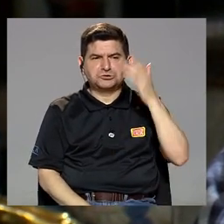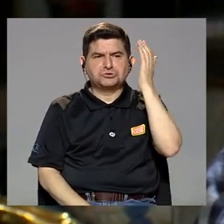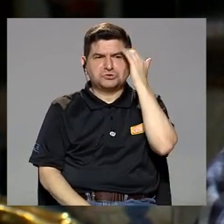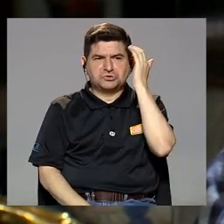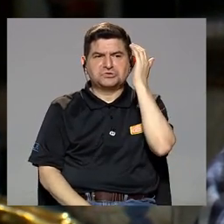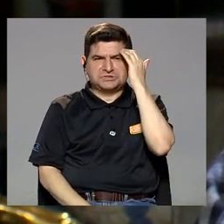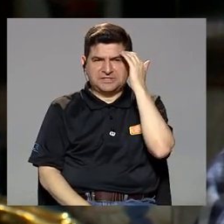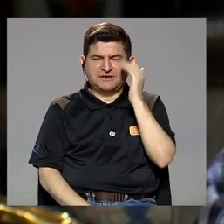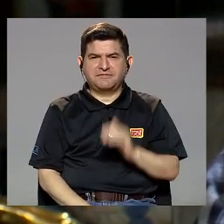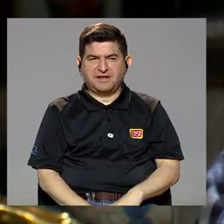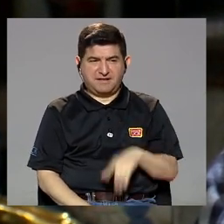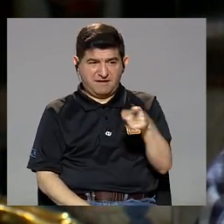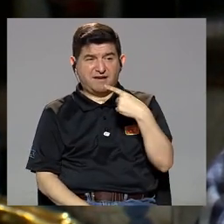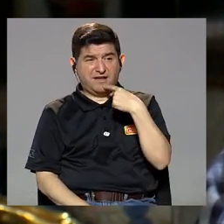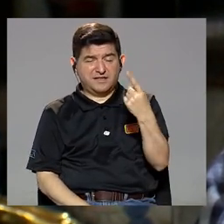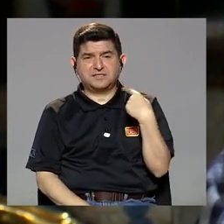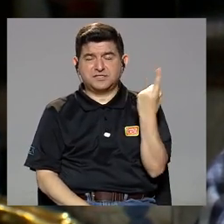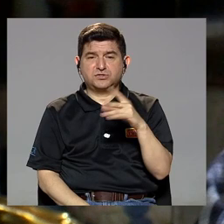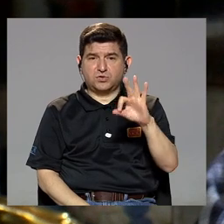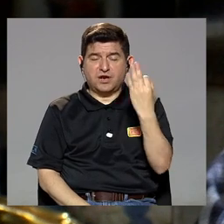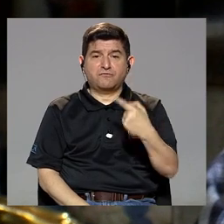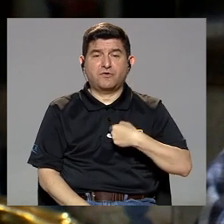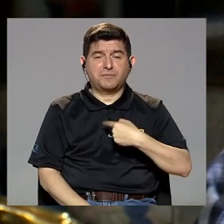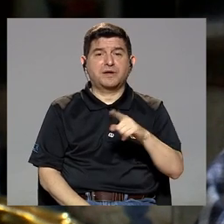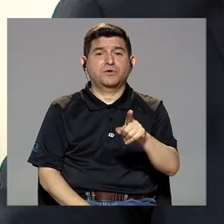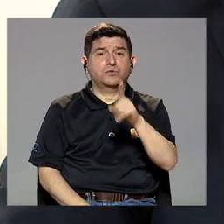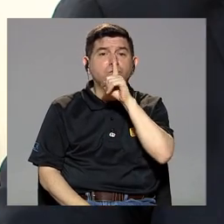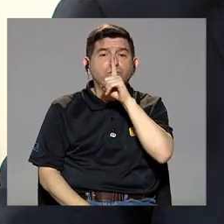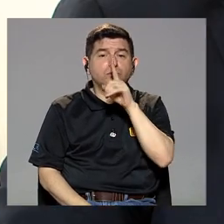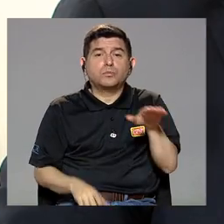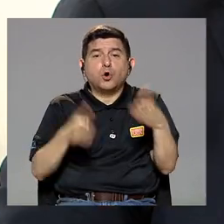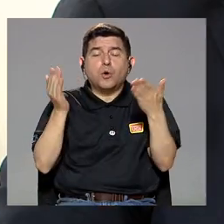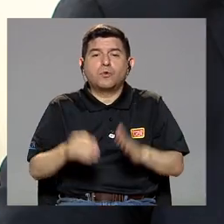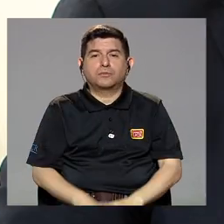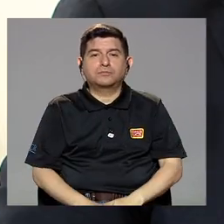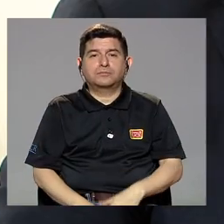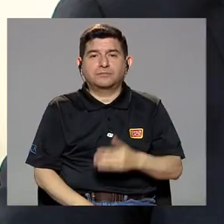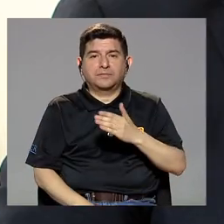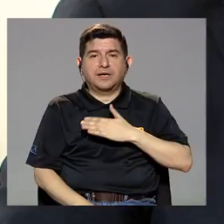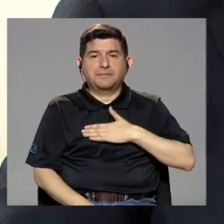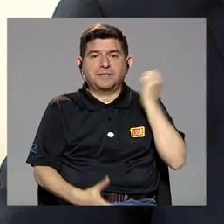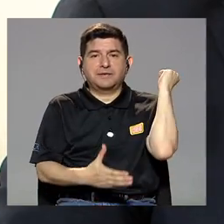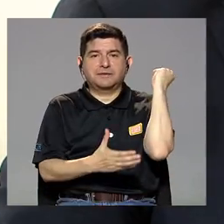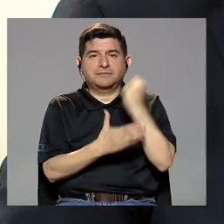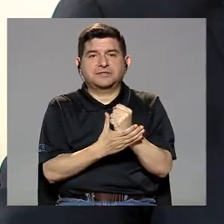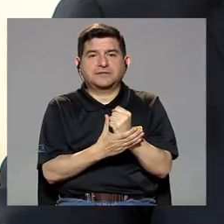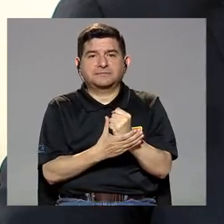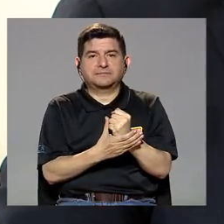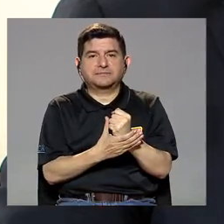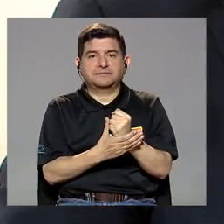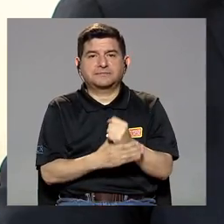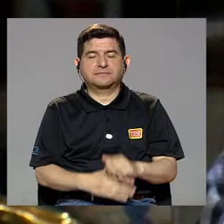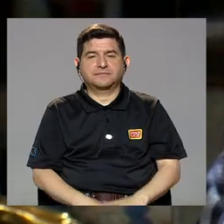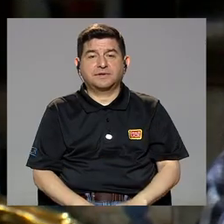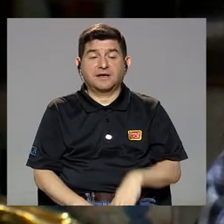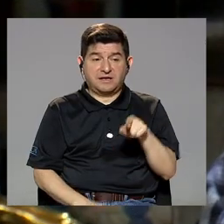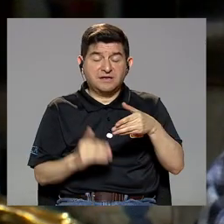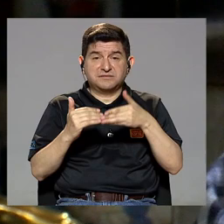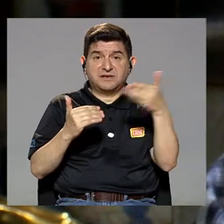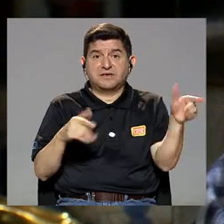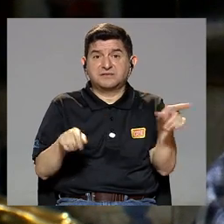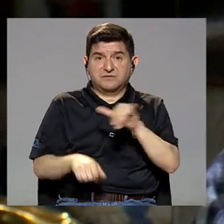que que la única manera de callar me daba tanto me así es que puede andar en las cosas